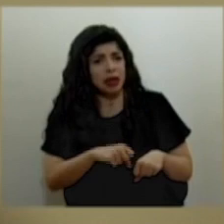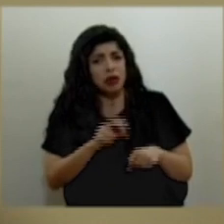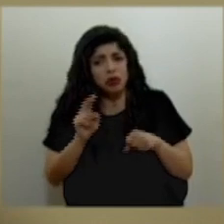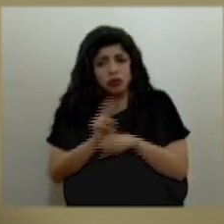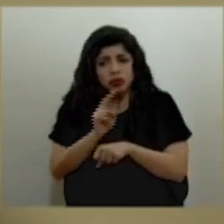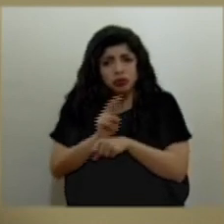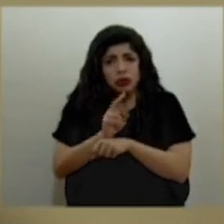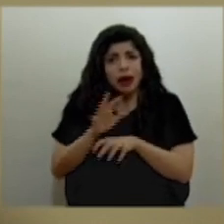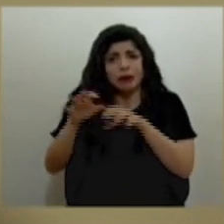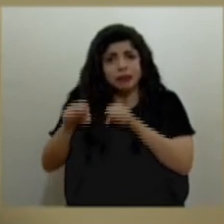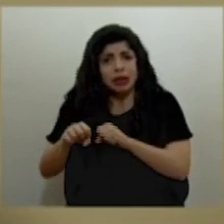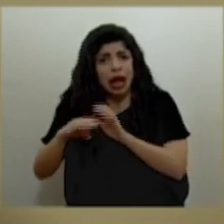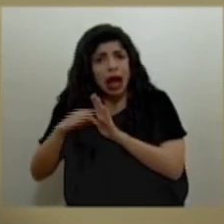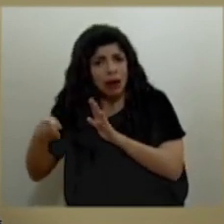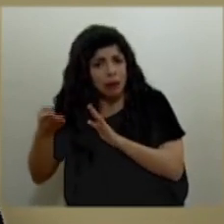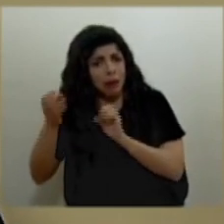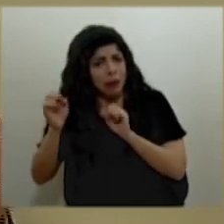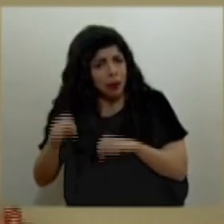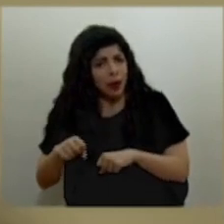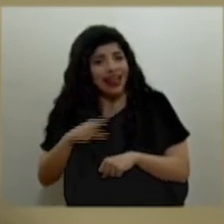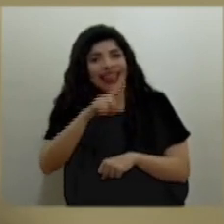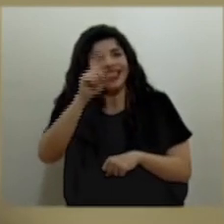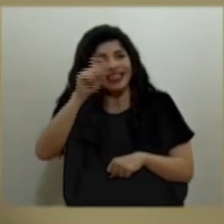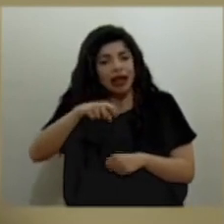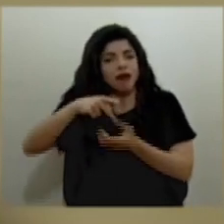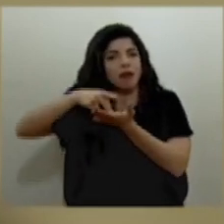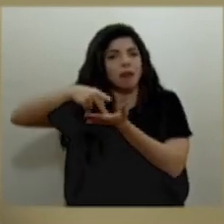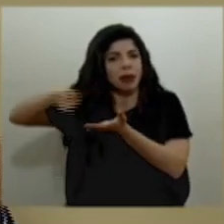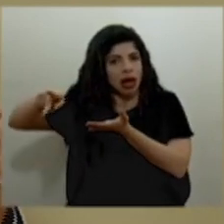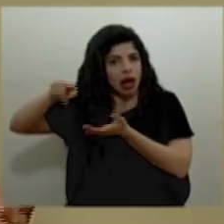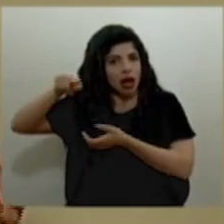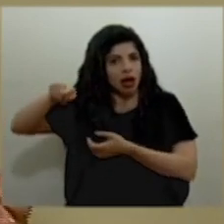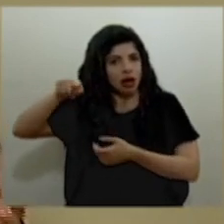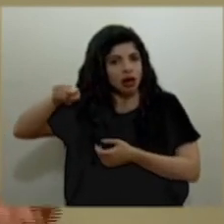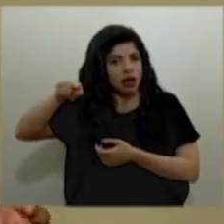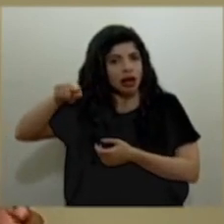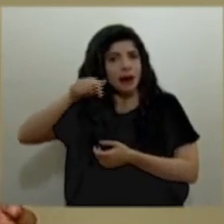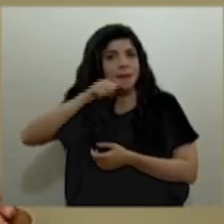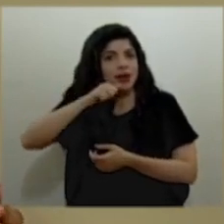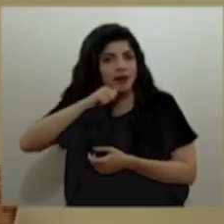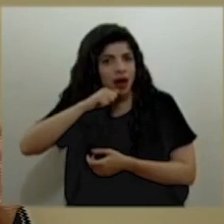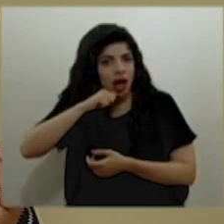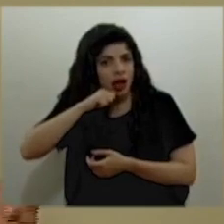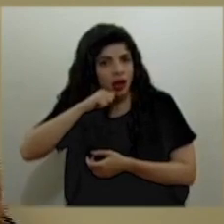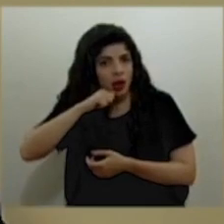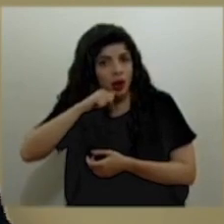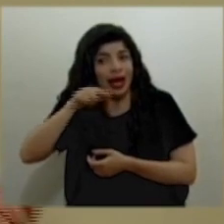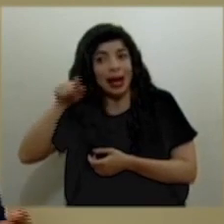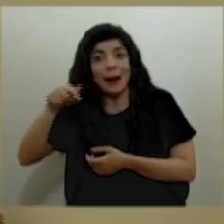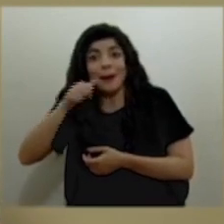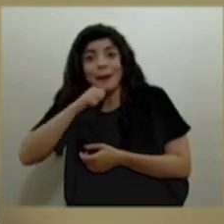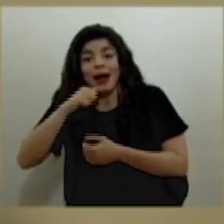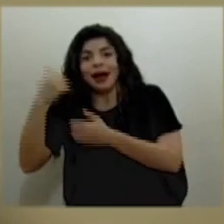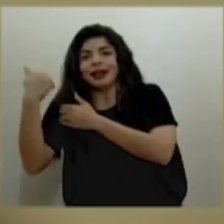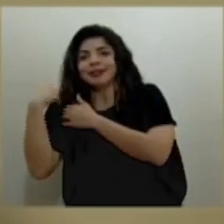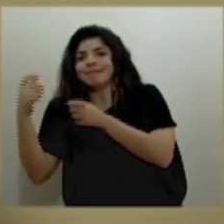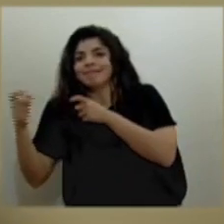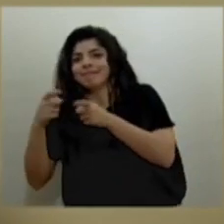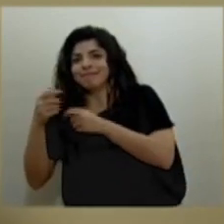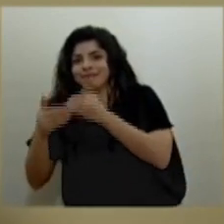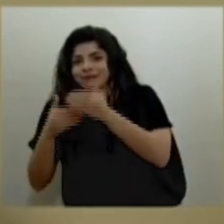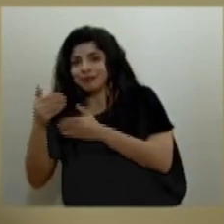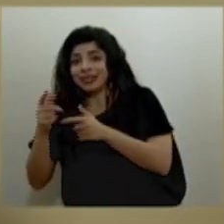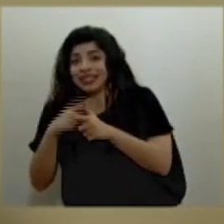ocupar, disponer de esas camas y debe indemnizar al privado, que es el que administra ese proceso. Entonces,